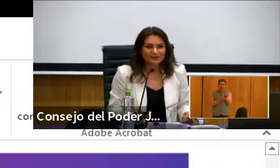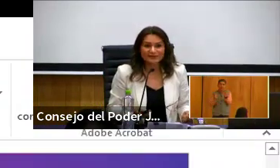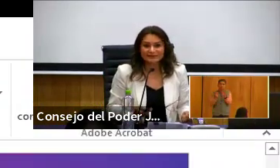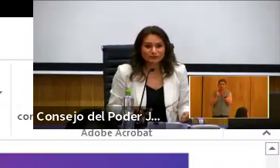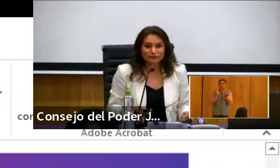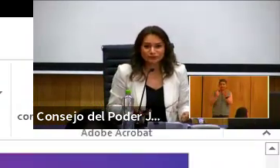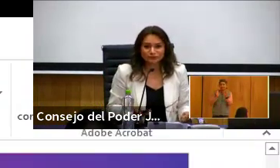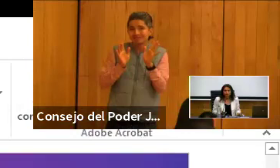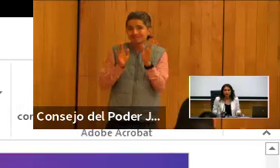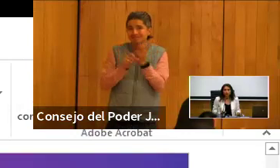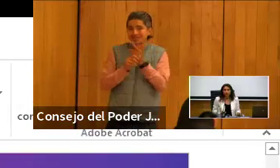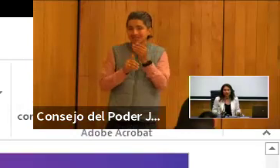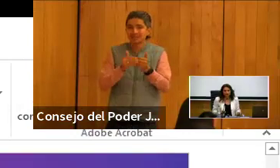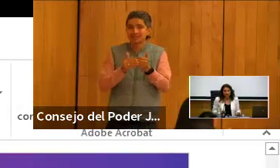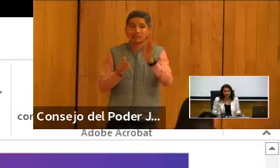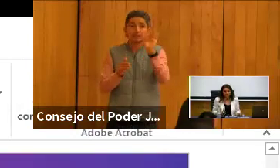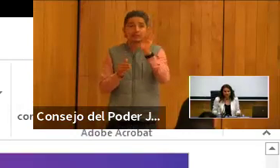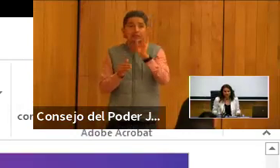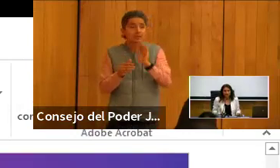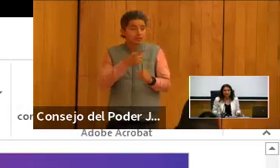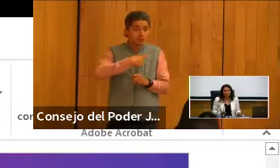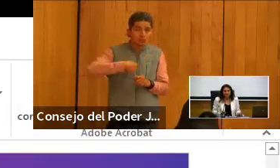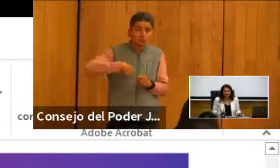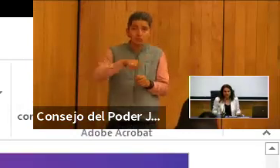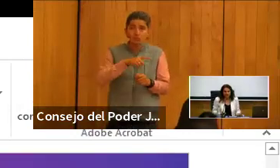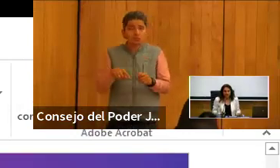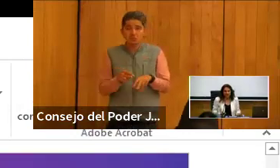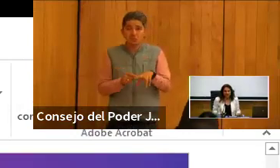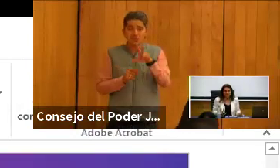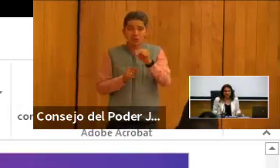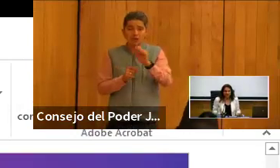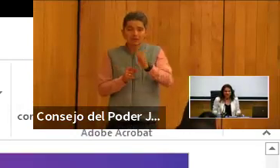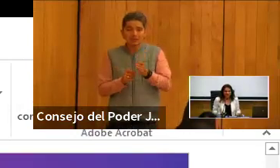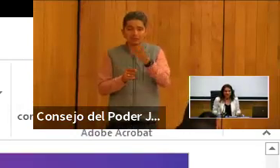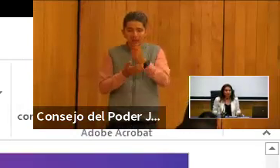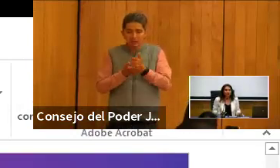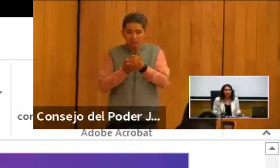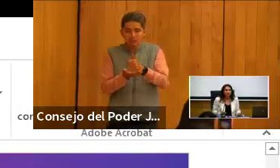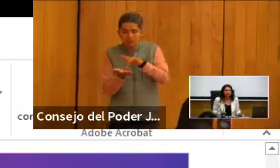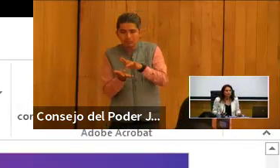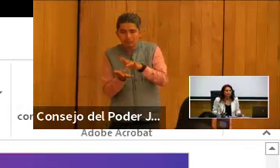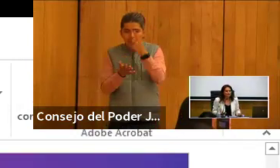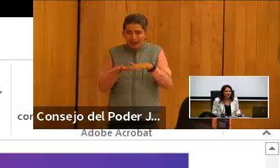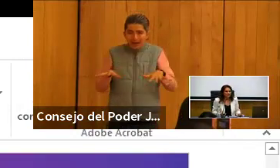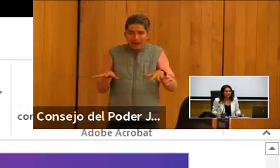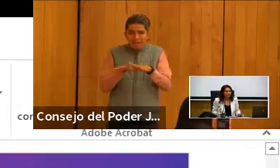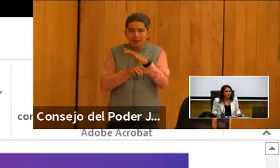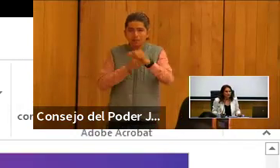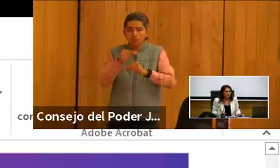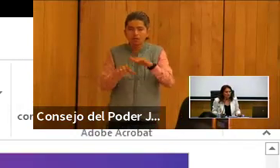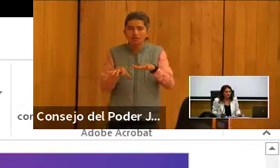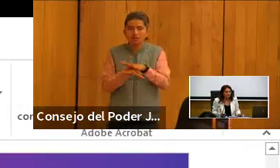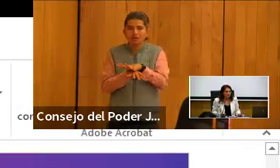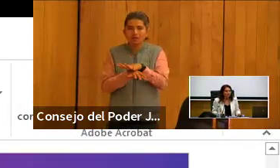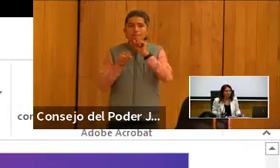circunstancias. Y si nosotros no coadyuvamos y colaboramos a cambiar esto, no nos vamos a salvar a